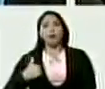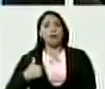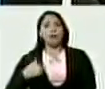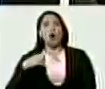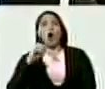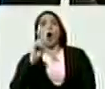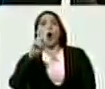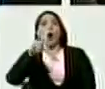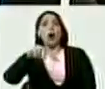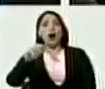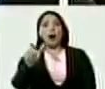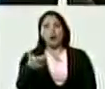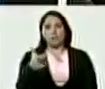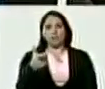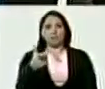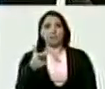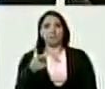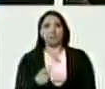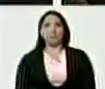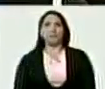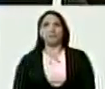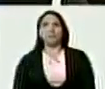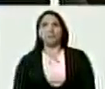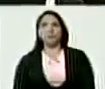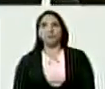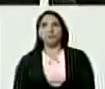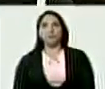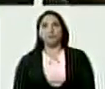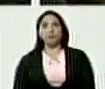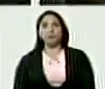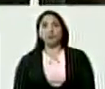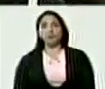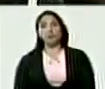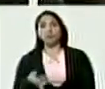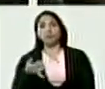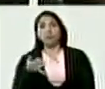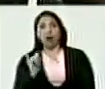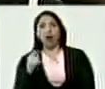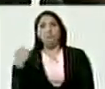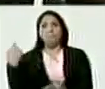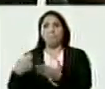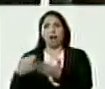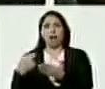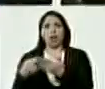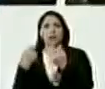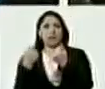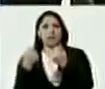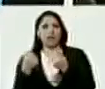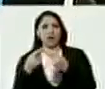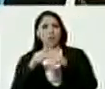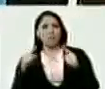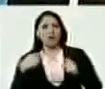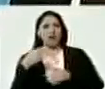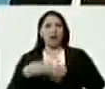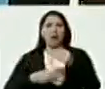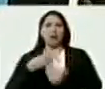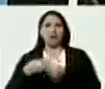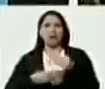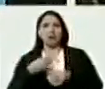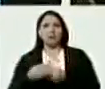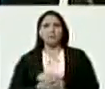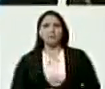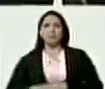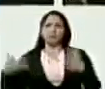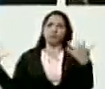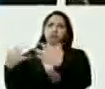ONG que recibe dinero para lanzar